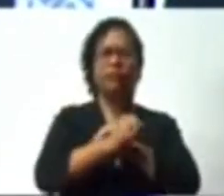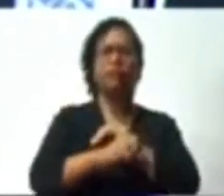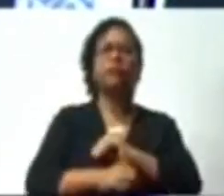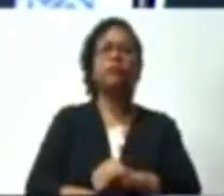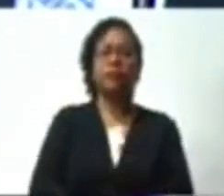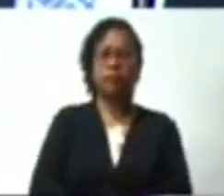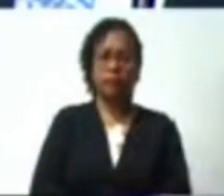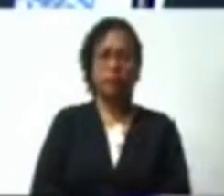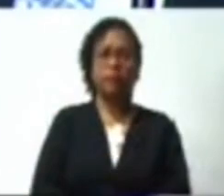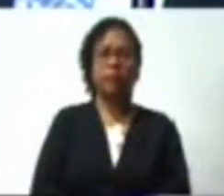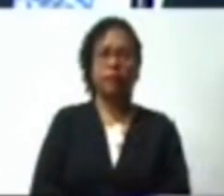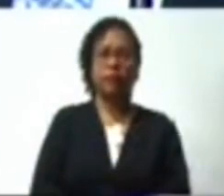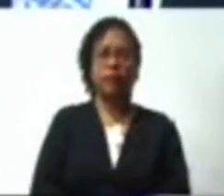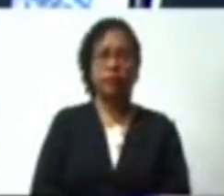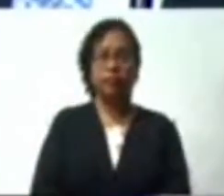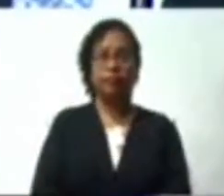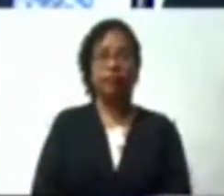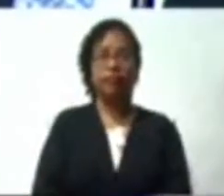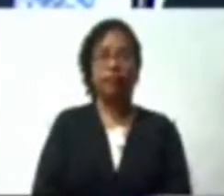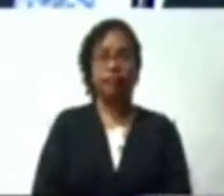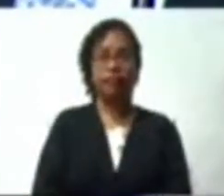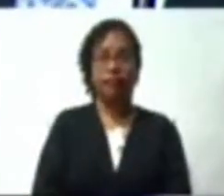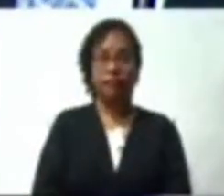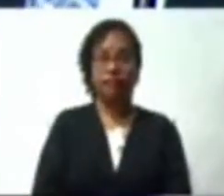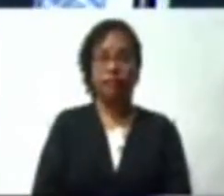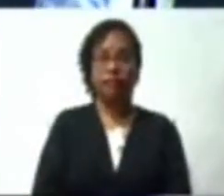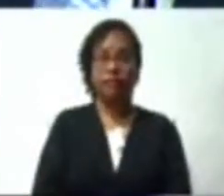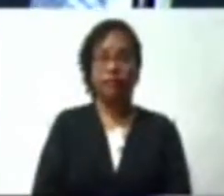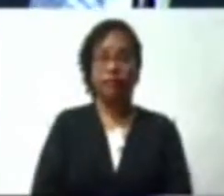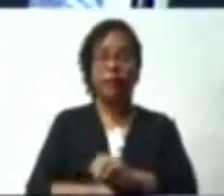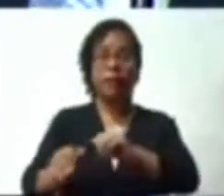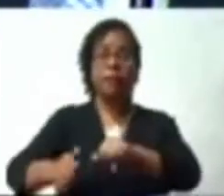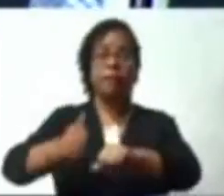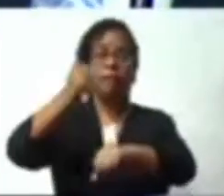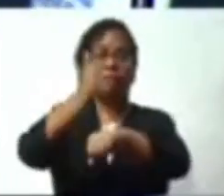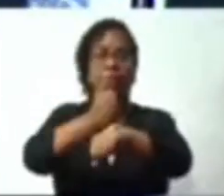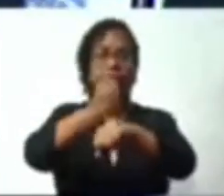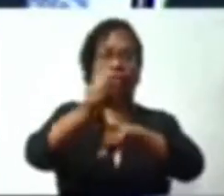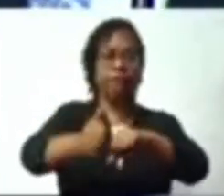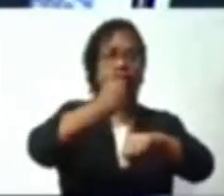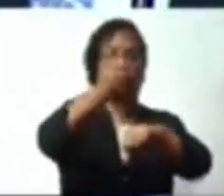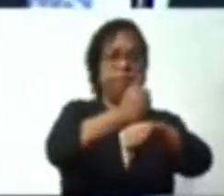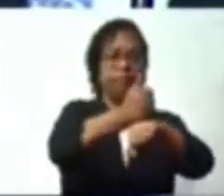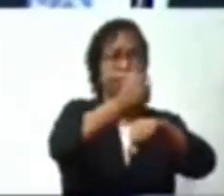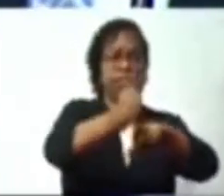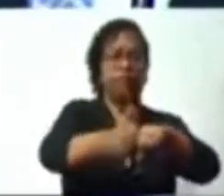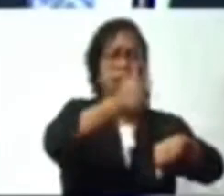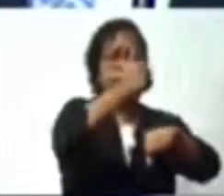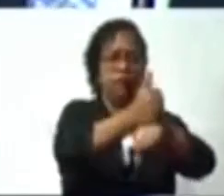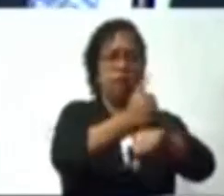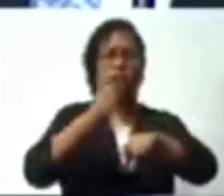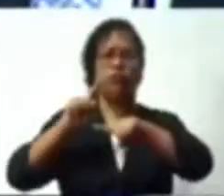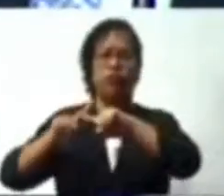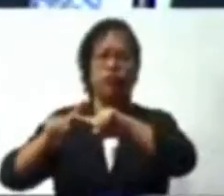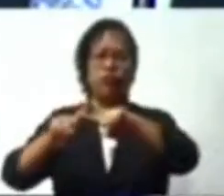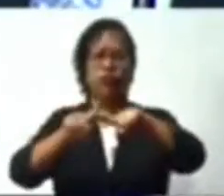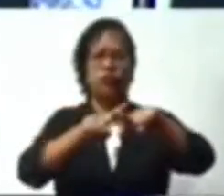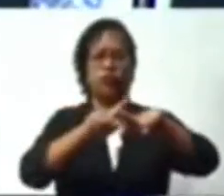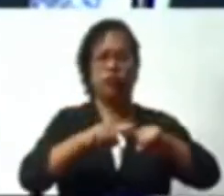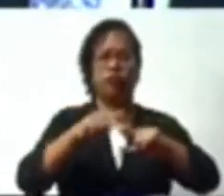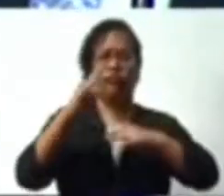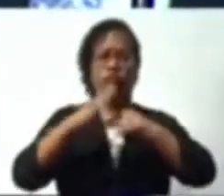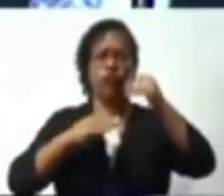Una jornada extraordinaria de inauguraciones de obras que impactó